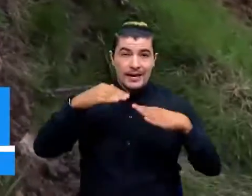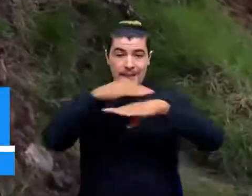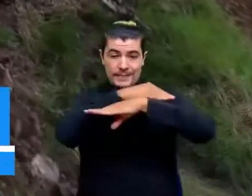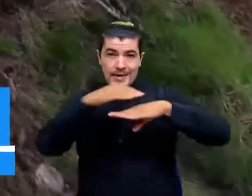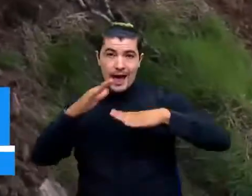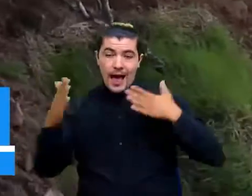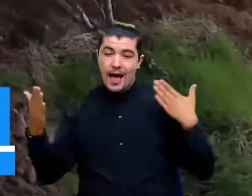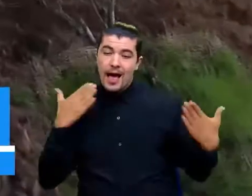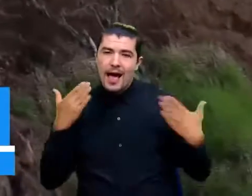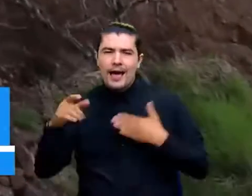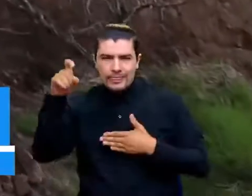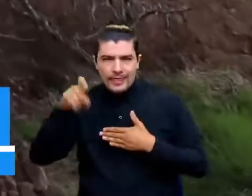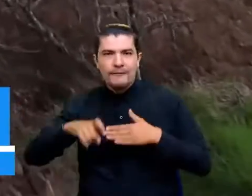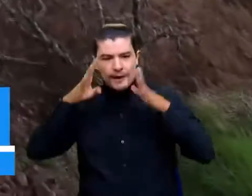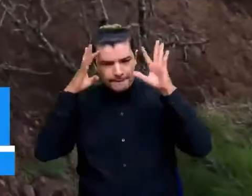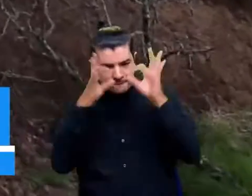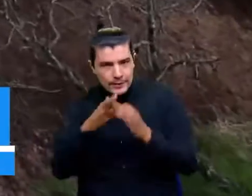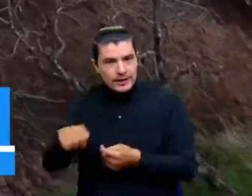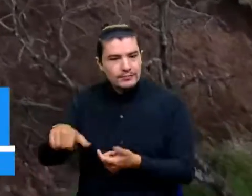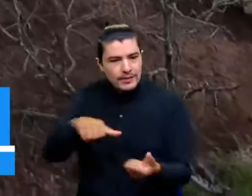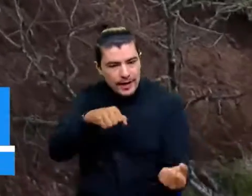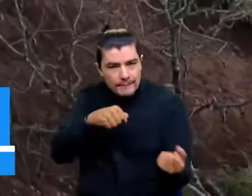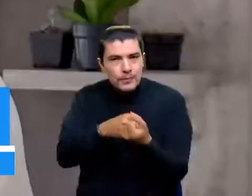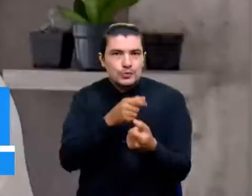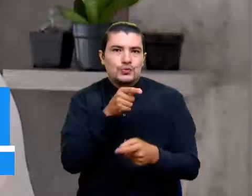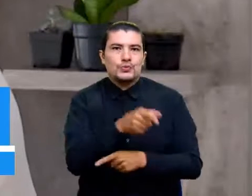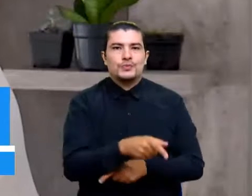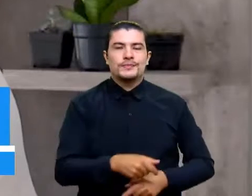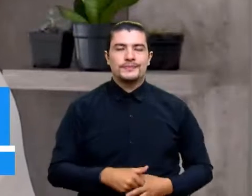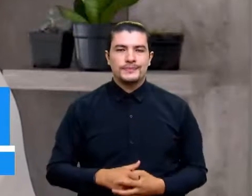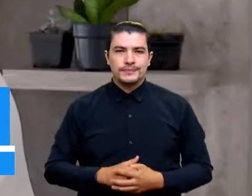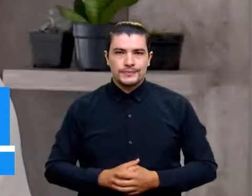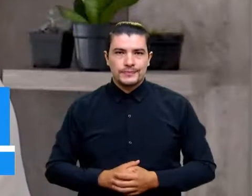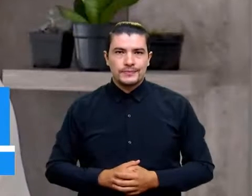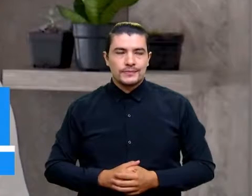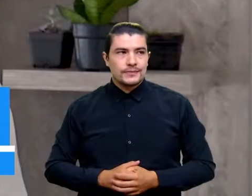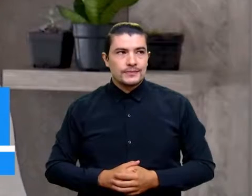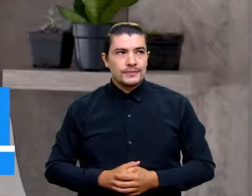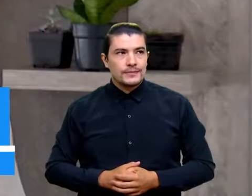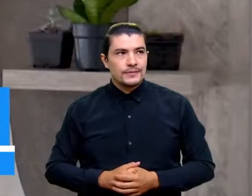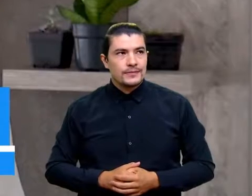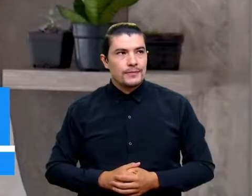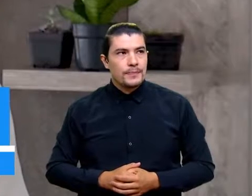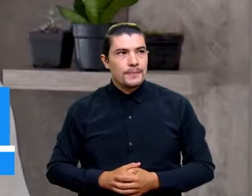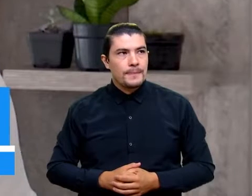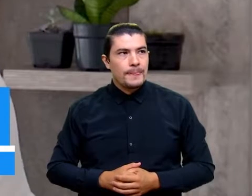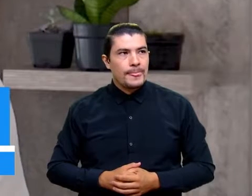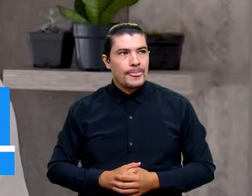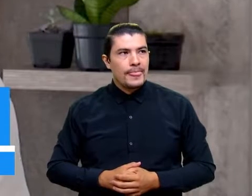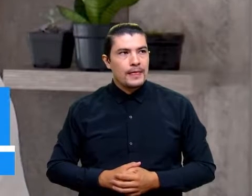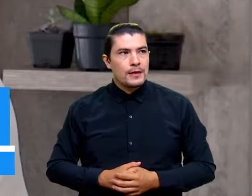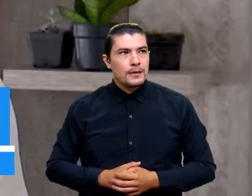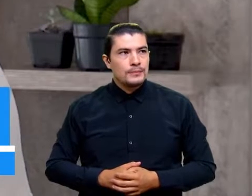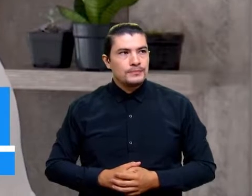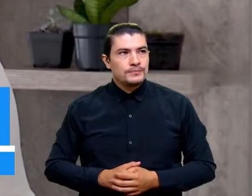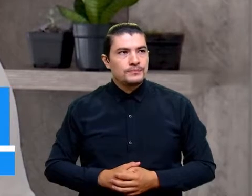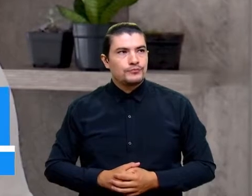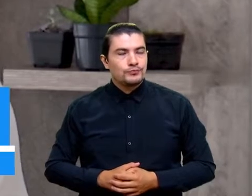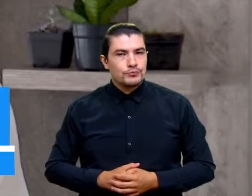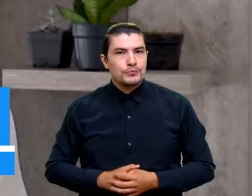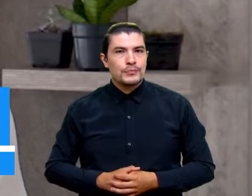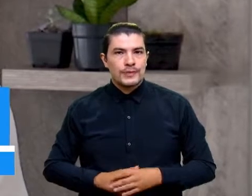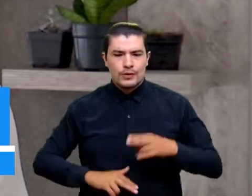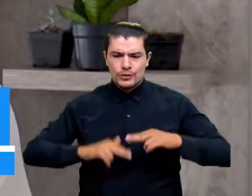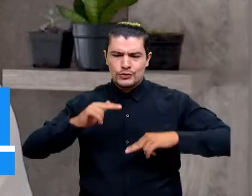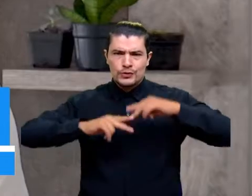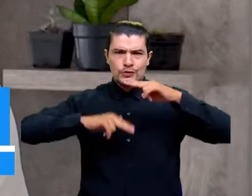apuestas de la construcción y consolidación de siete clúster productivos impulsar a toda la infraestructura vial de las 4g que